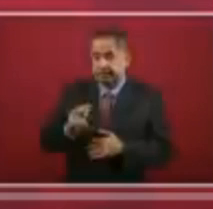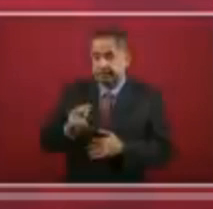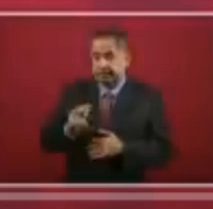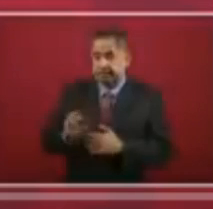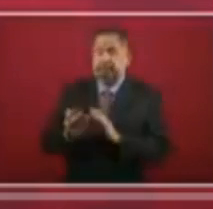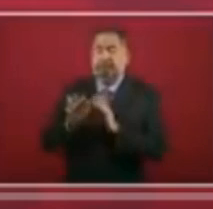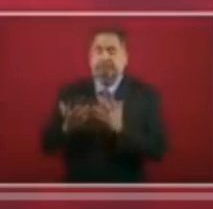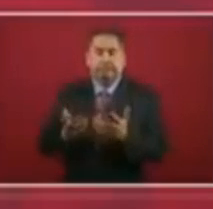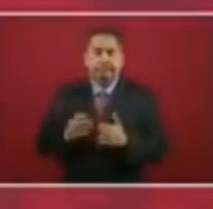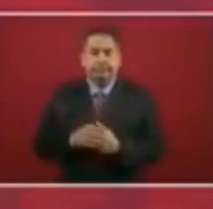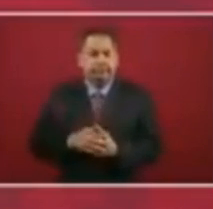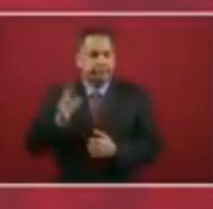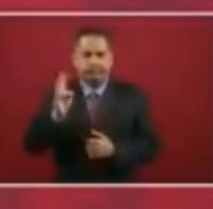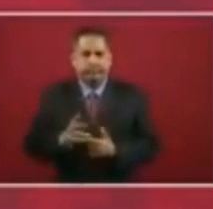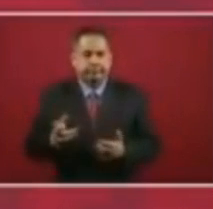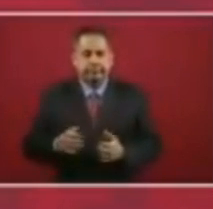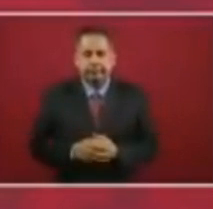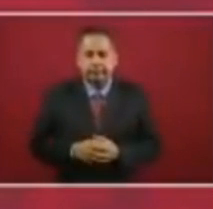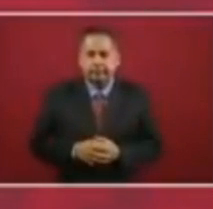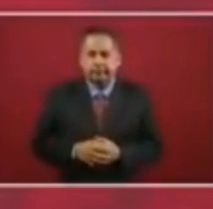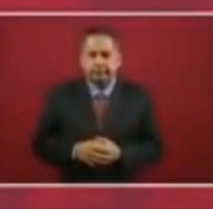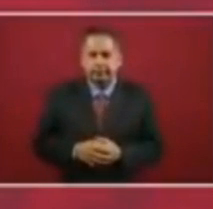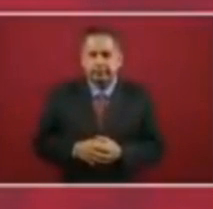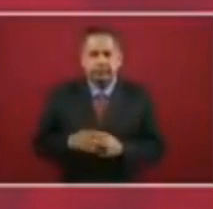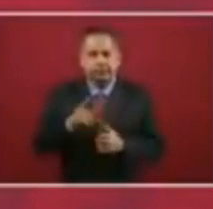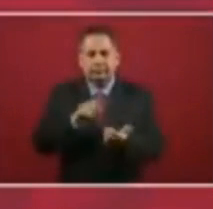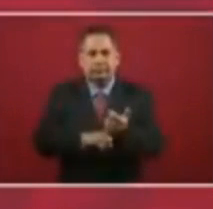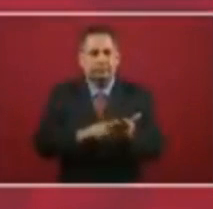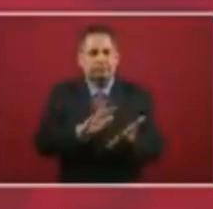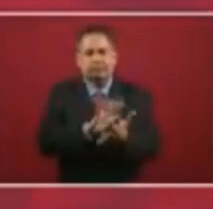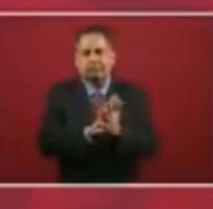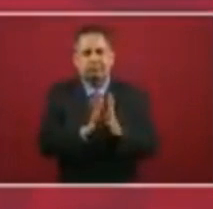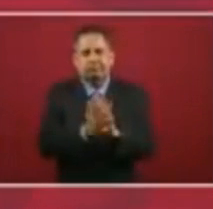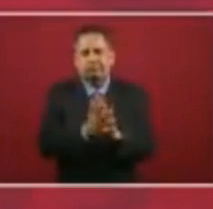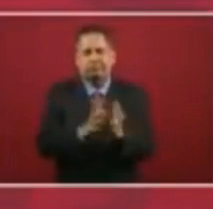por qué va? La verdad es un sabotaje